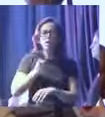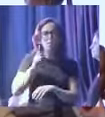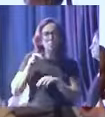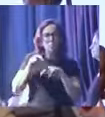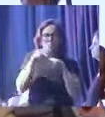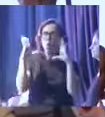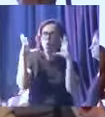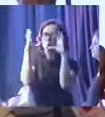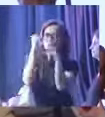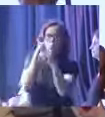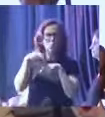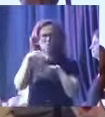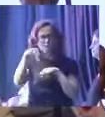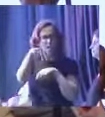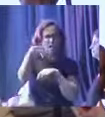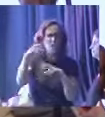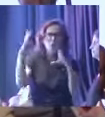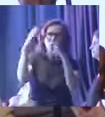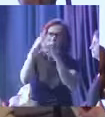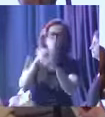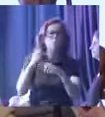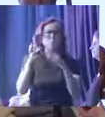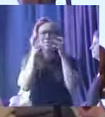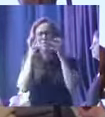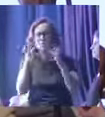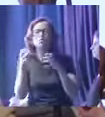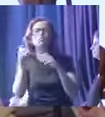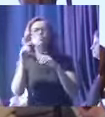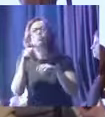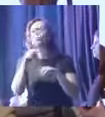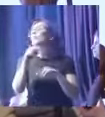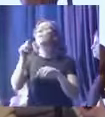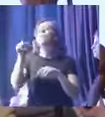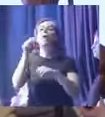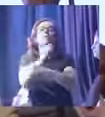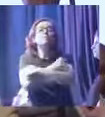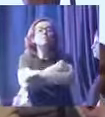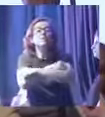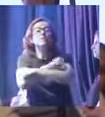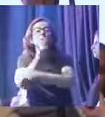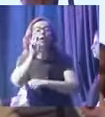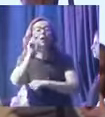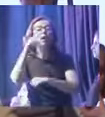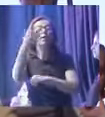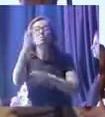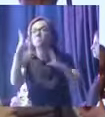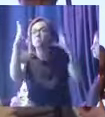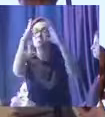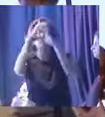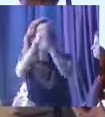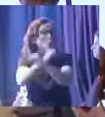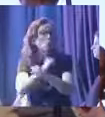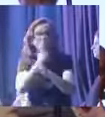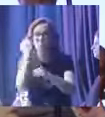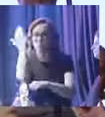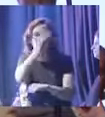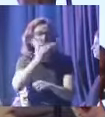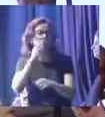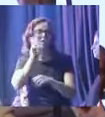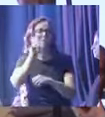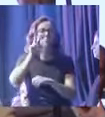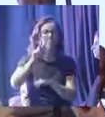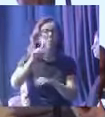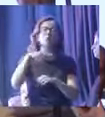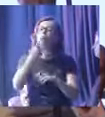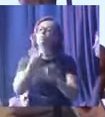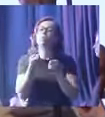zonas oscuras, caminando por la oscuridad, que cuando miran desde la ventana hacia afuera ven todo oscuro, que la posibilidad